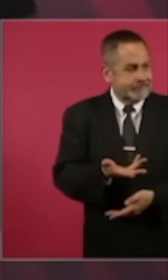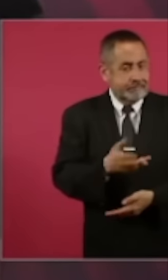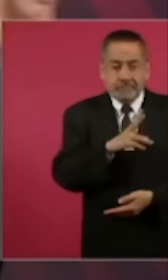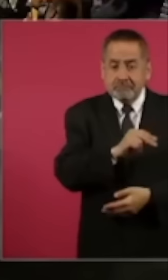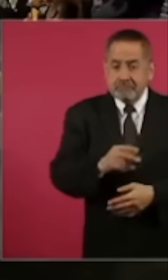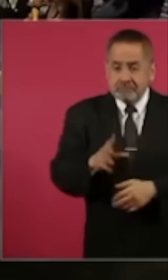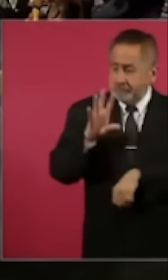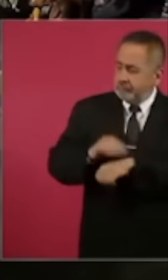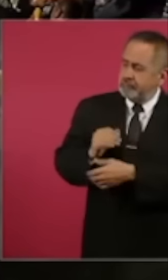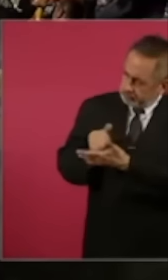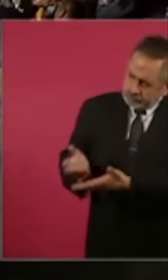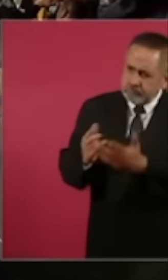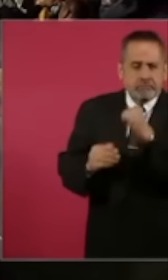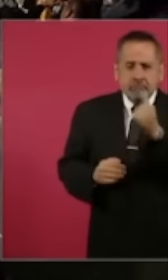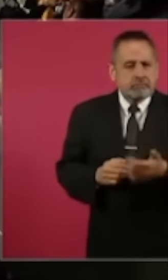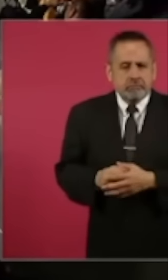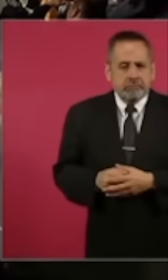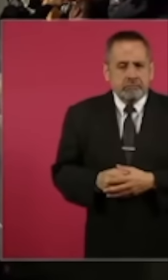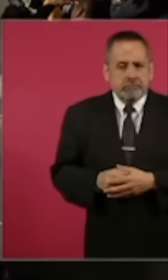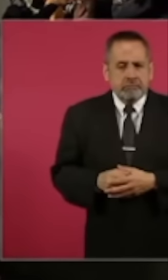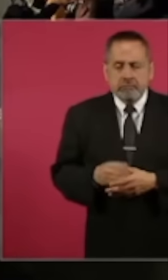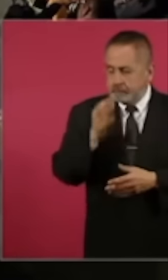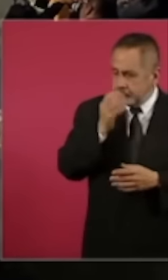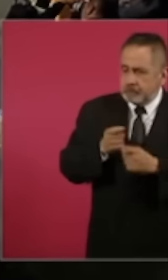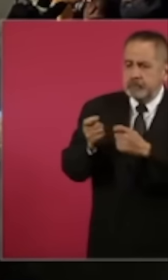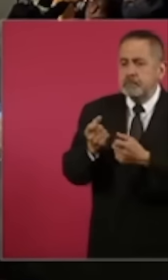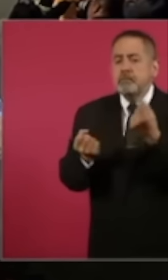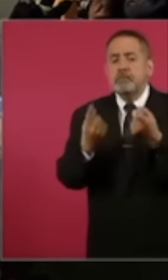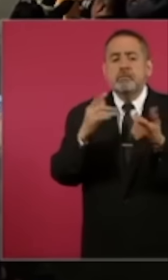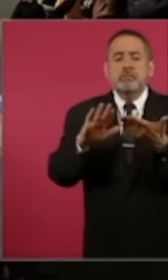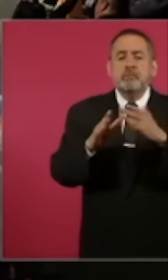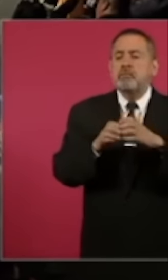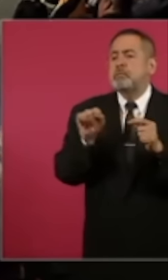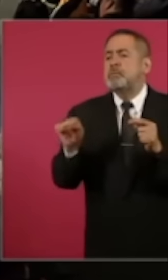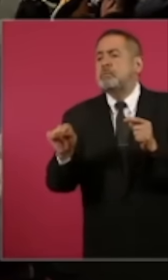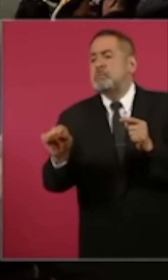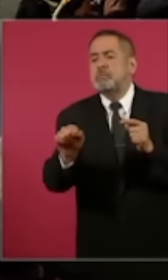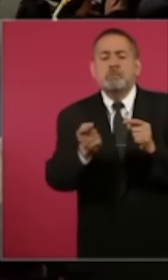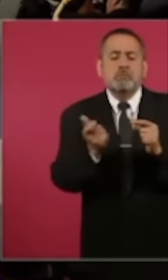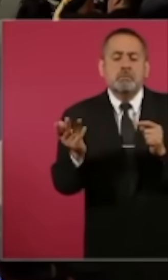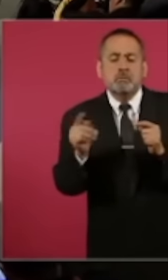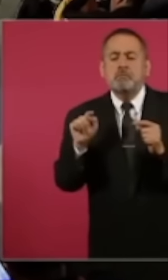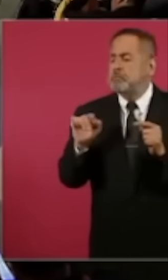nada más para atender en ciertas comunidades.